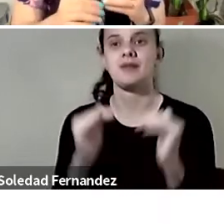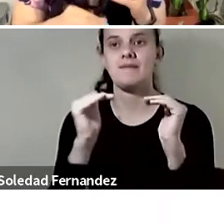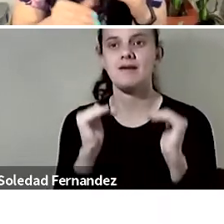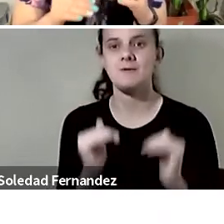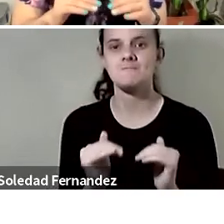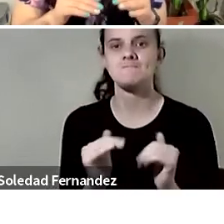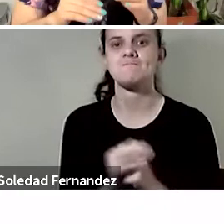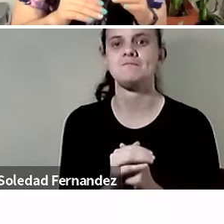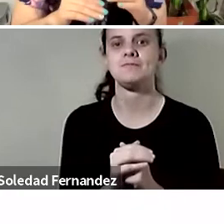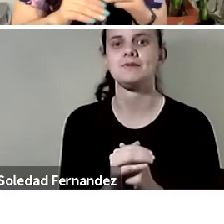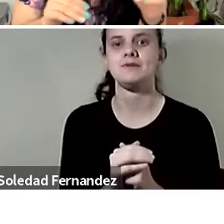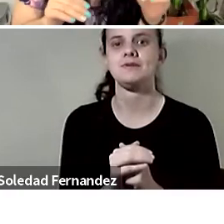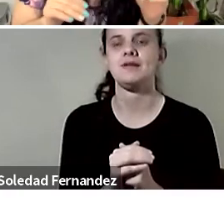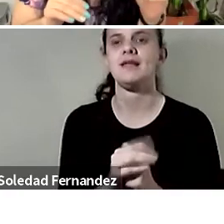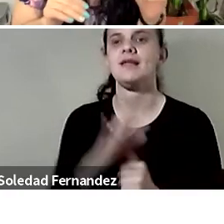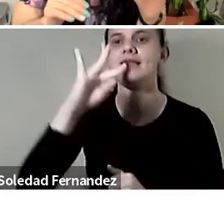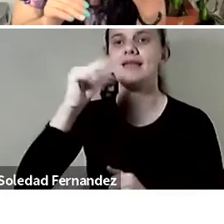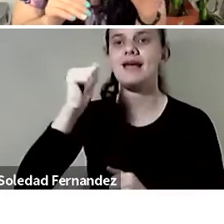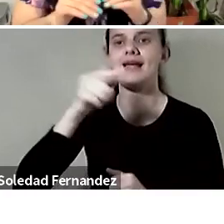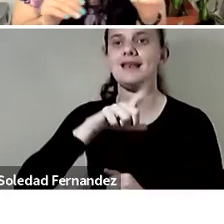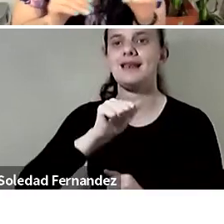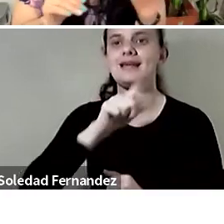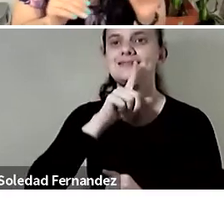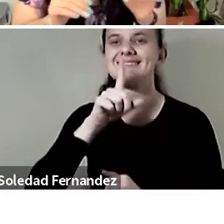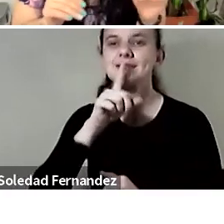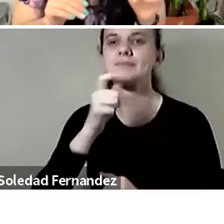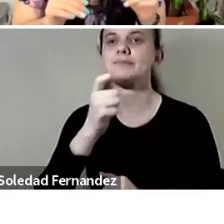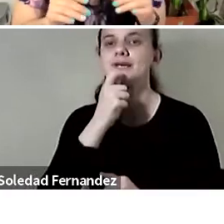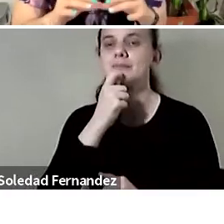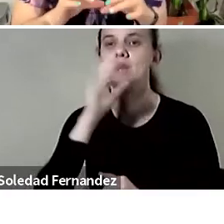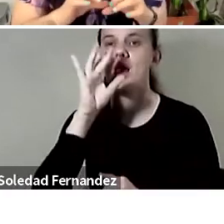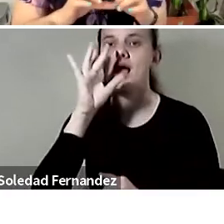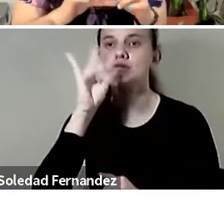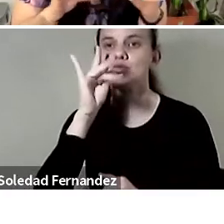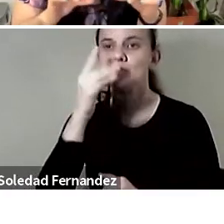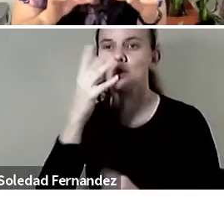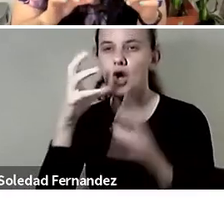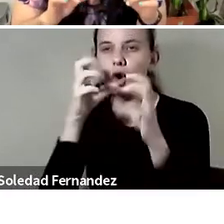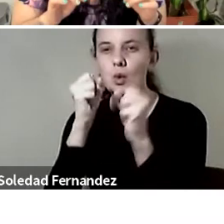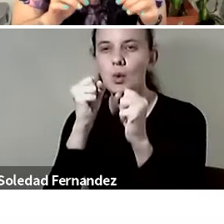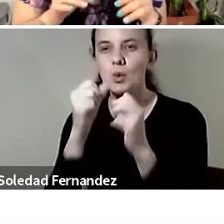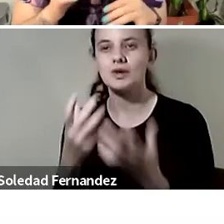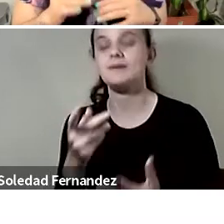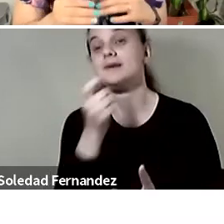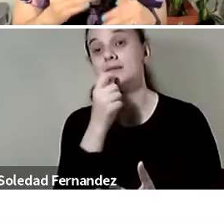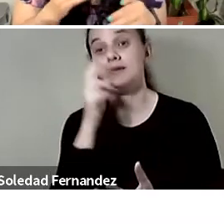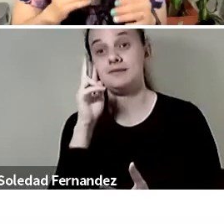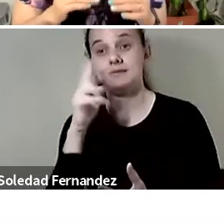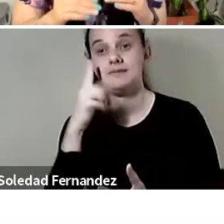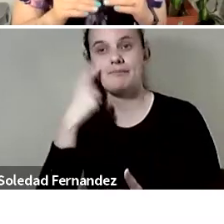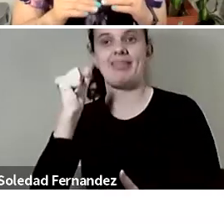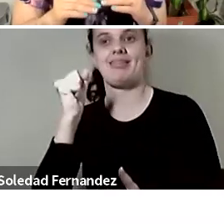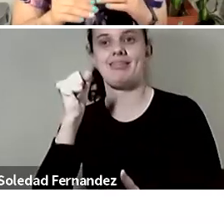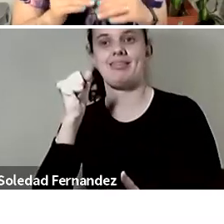Pero, por ejemplo, si vamos al pie de la presentación de este momento, donde dice Dalat, por ejemplo, es un azul que es